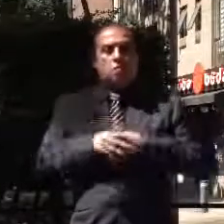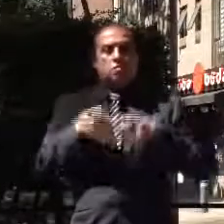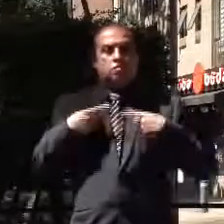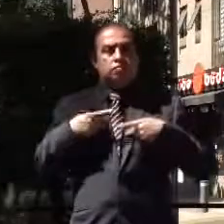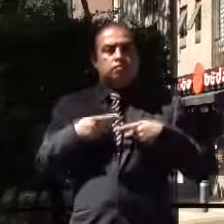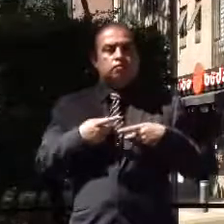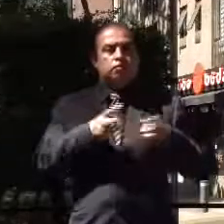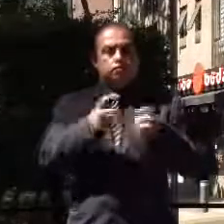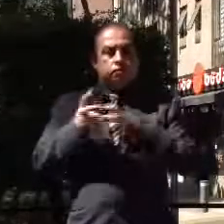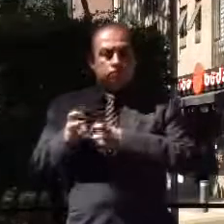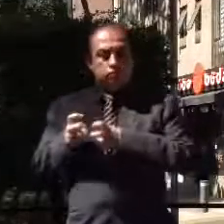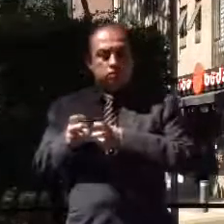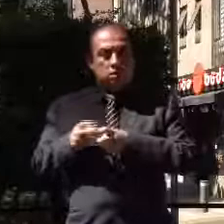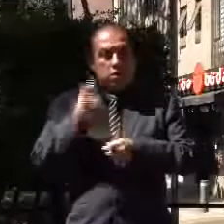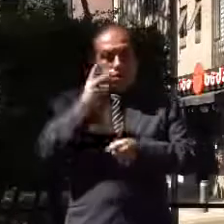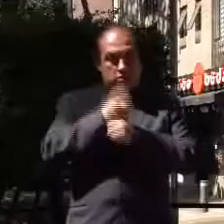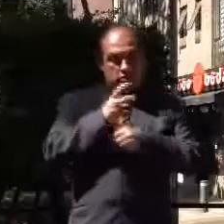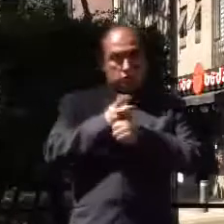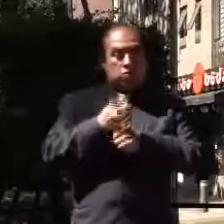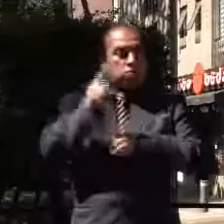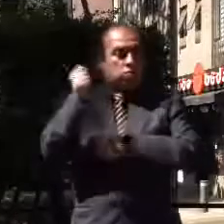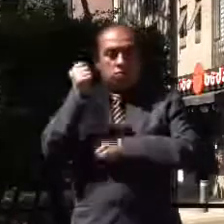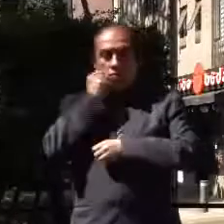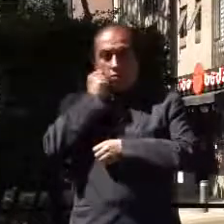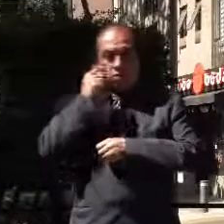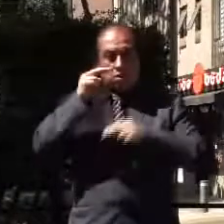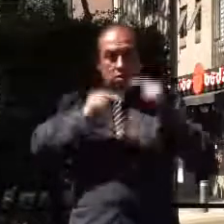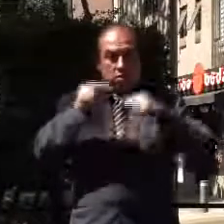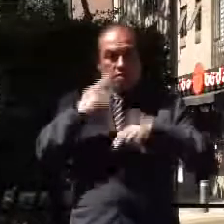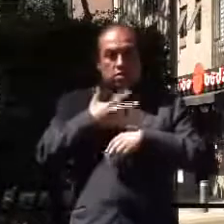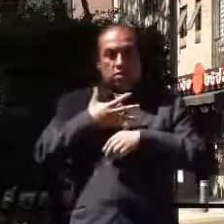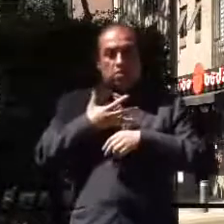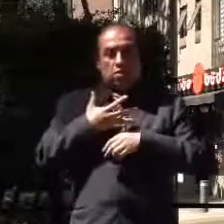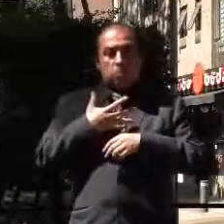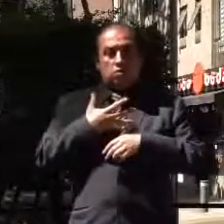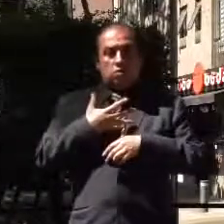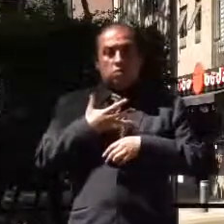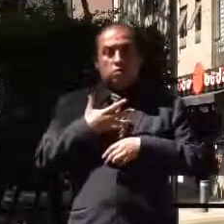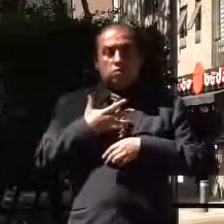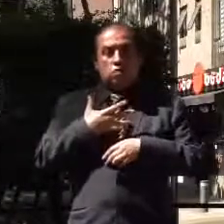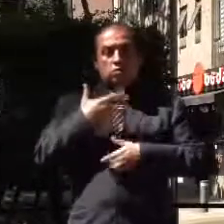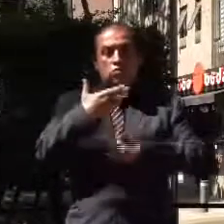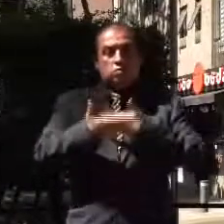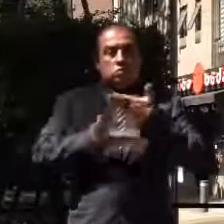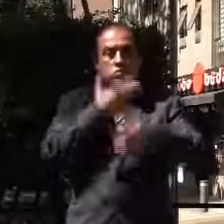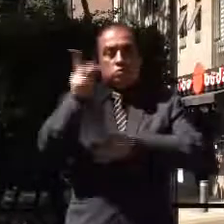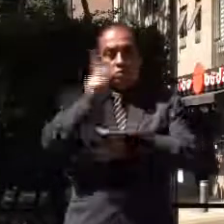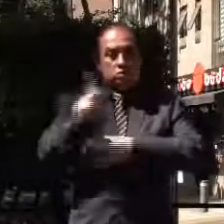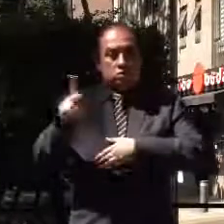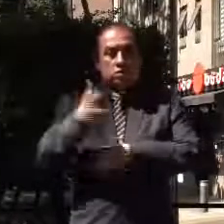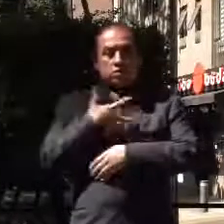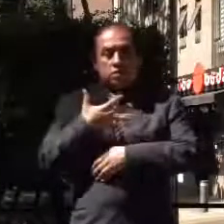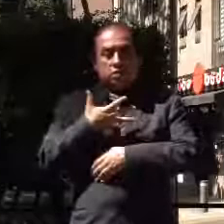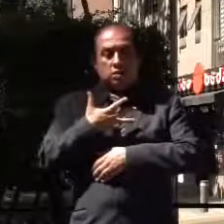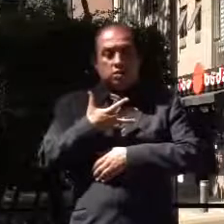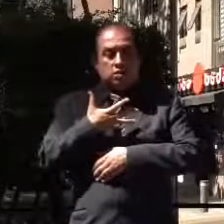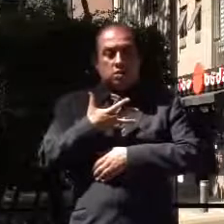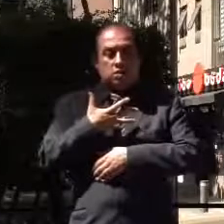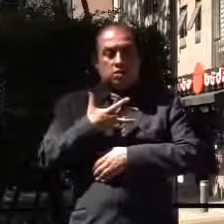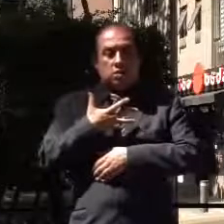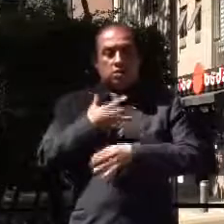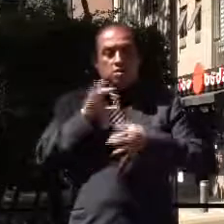que no importa el nivel que tenga un servidor público, si tiene pactos